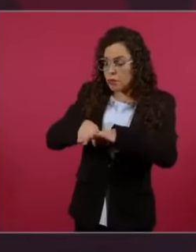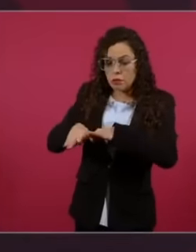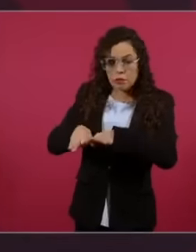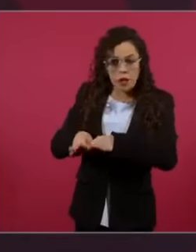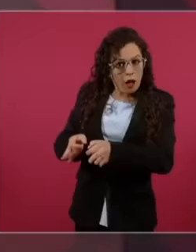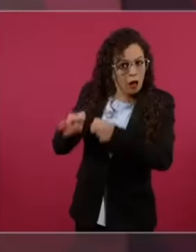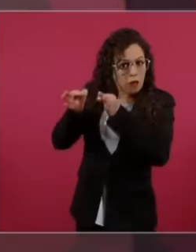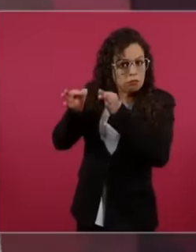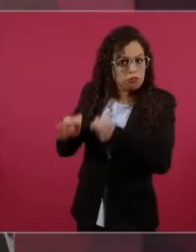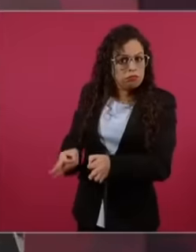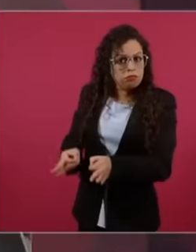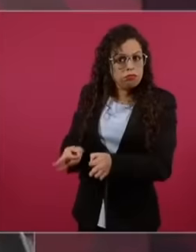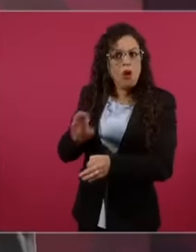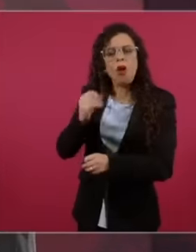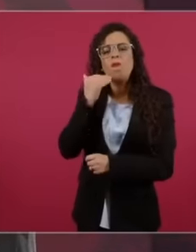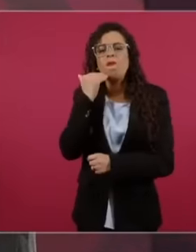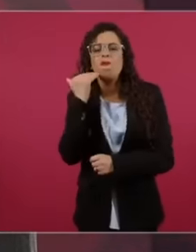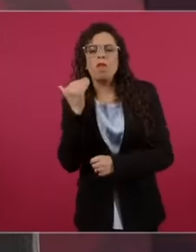Esa es la reforma.